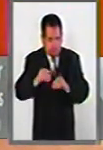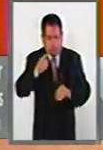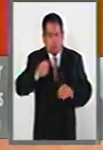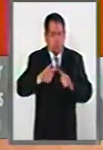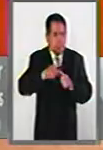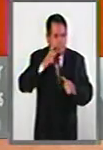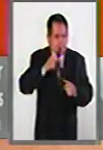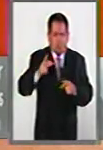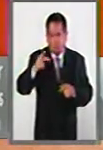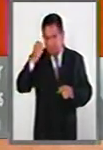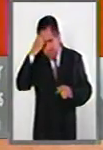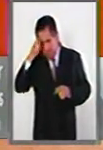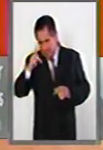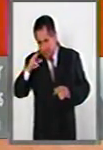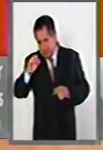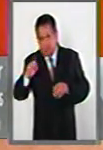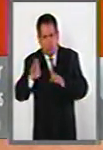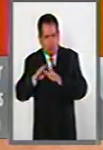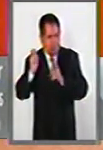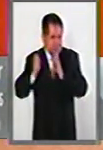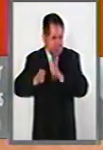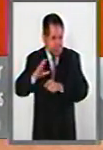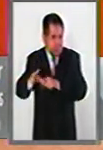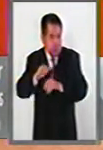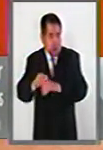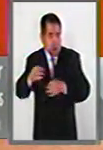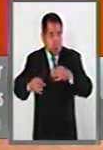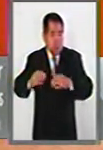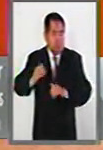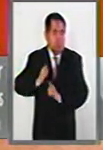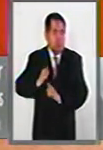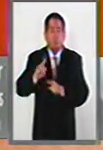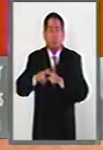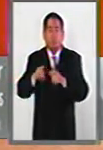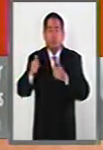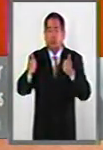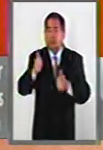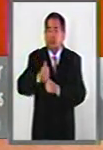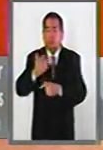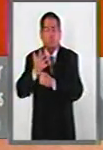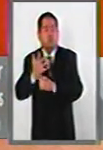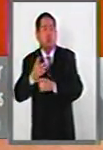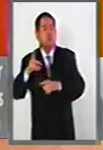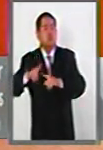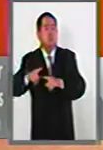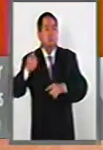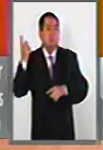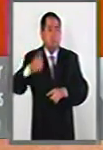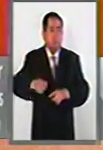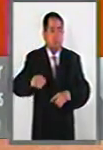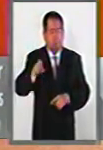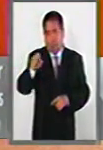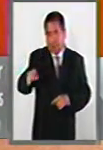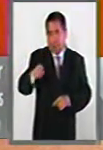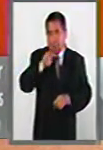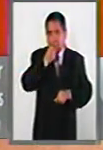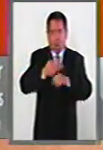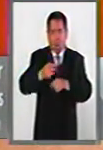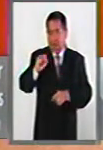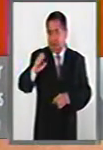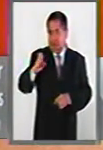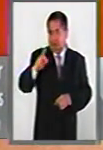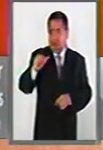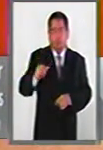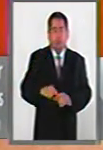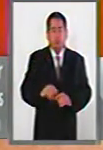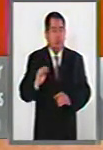de peritos y procedimientos de administración de justicia militar están en manos del general secretario. Una clara violación